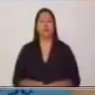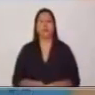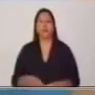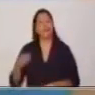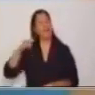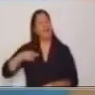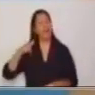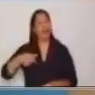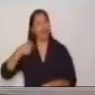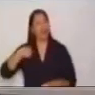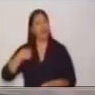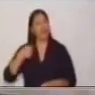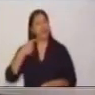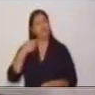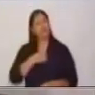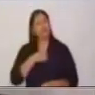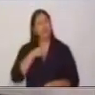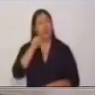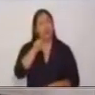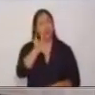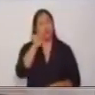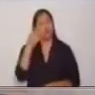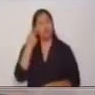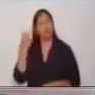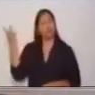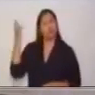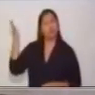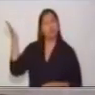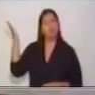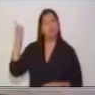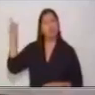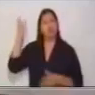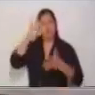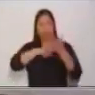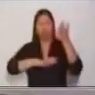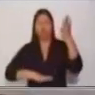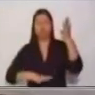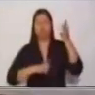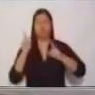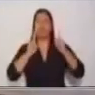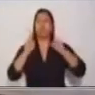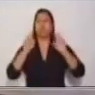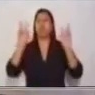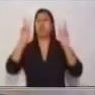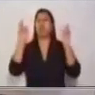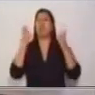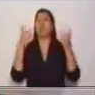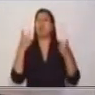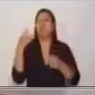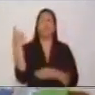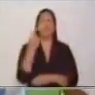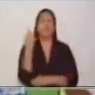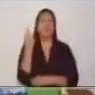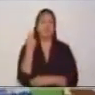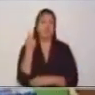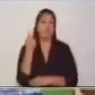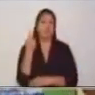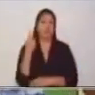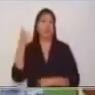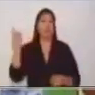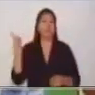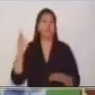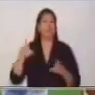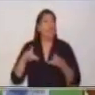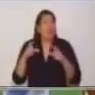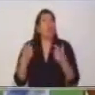Ahora te invito a que analices este texto. ¿De qué está hablando? ¿Cuál es el tema principal? ¿Y cómo crees que está